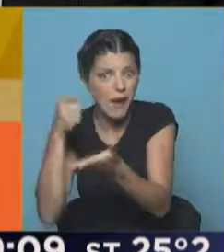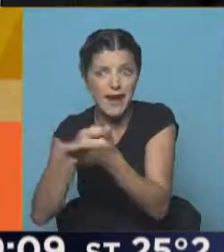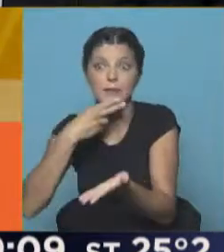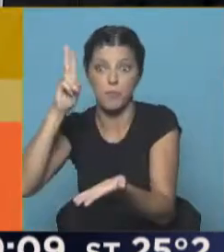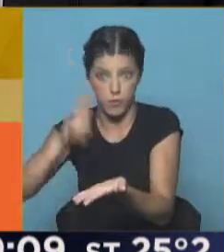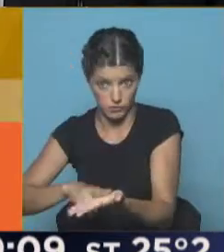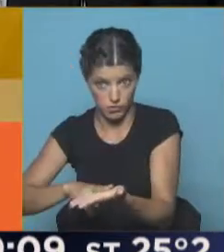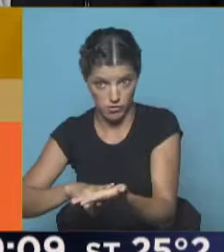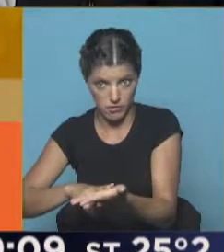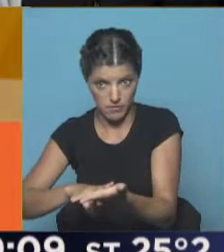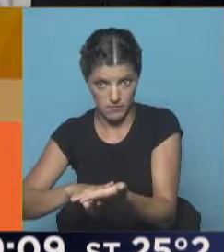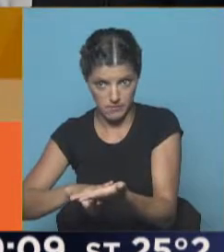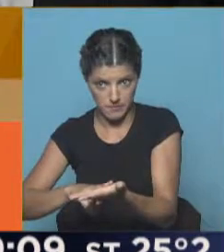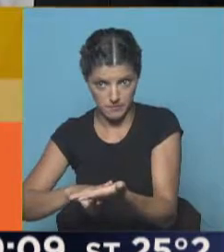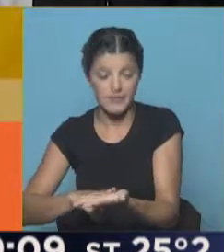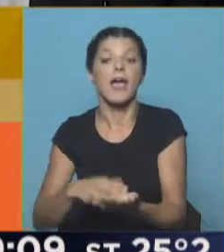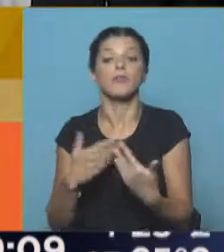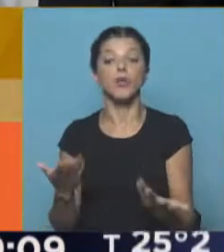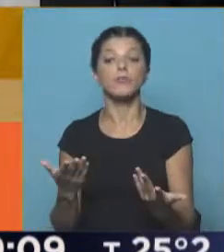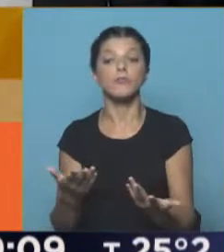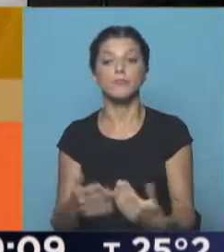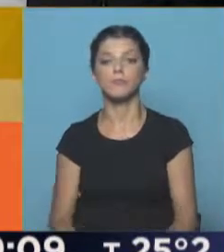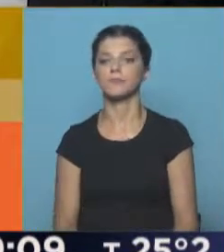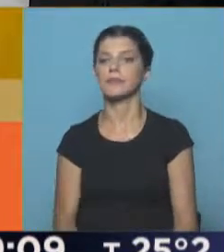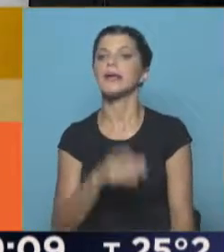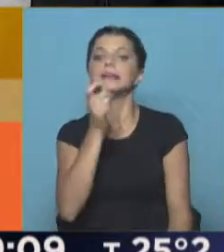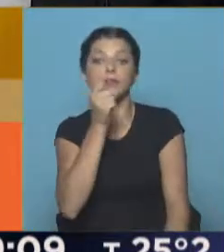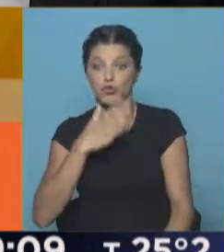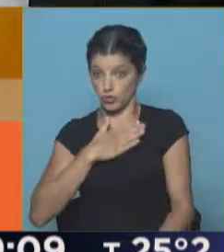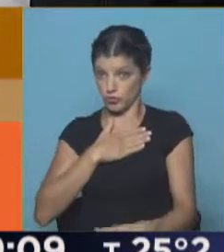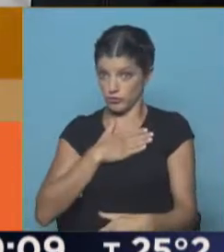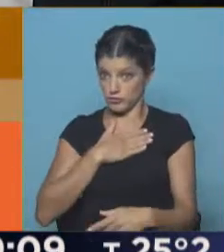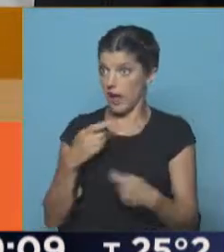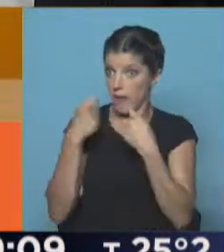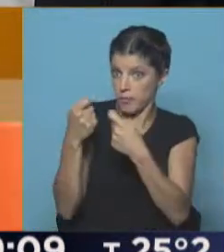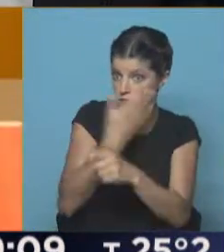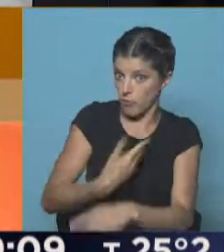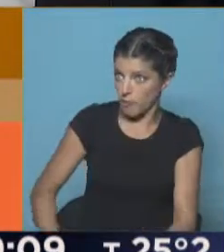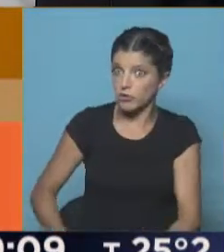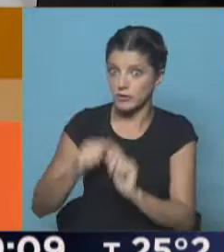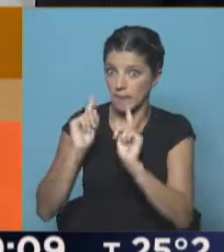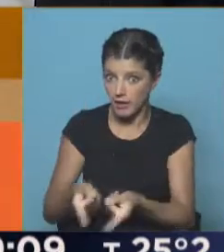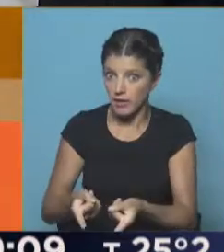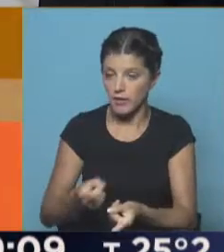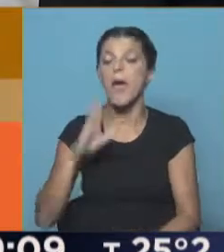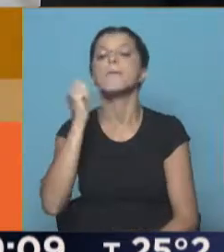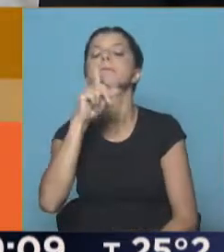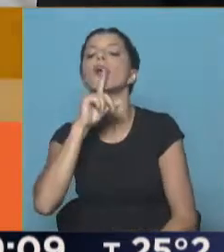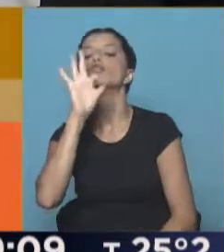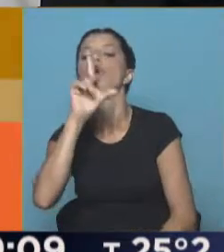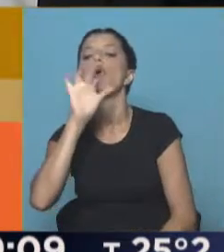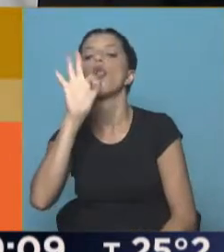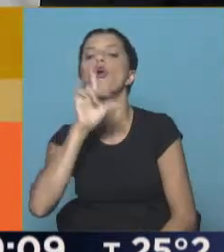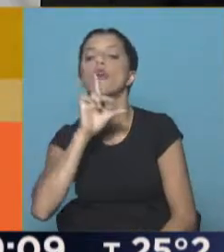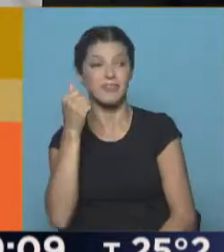confiscatorio ese impuesto del salario y eso, inclusive siendo oposición nosotros, nos ponía muy mal, ¿no? Y Bertolotto lo ha presenciado acá, la